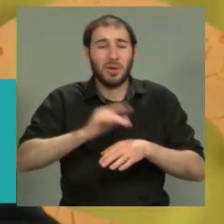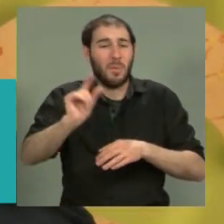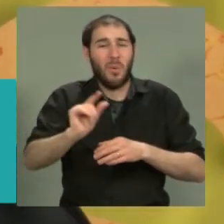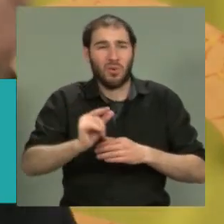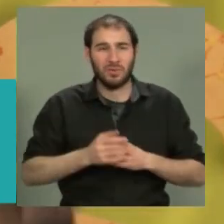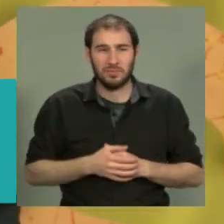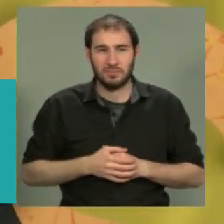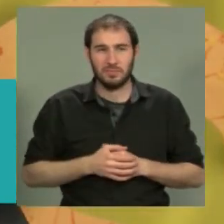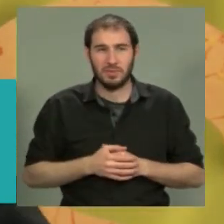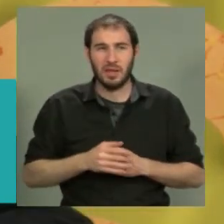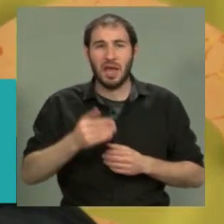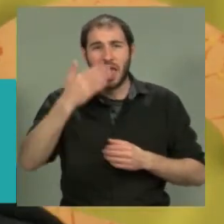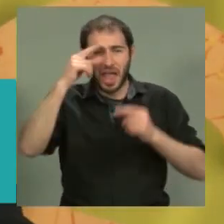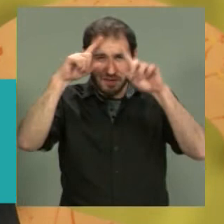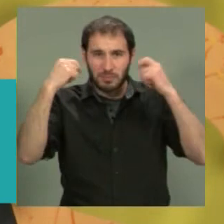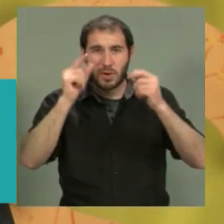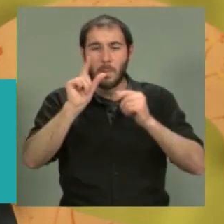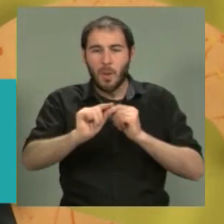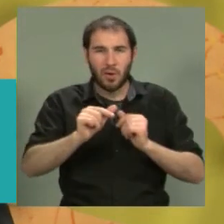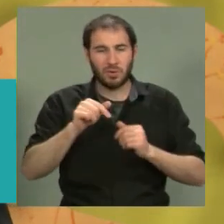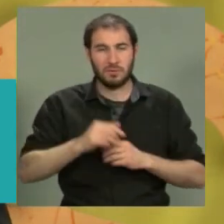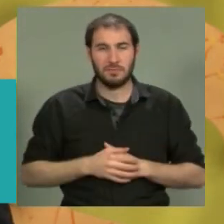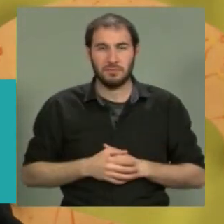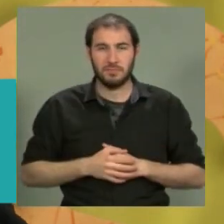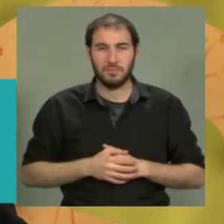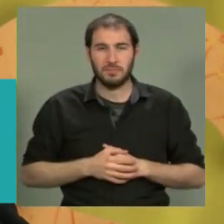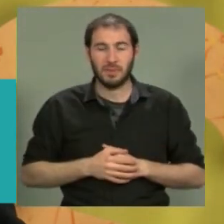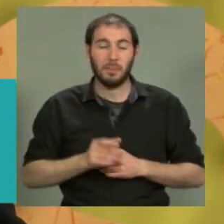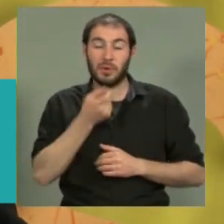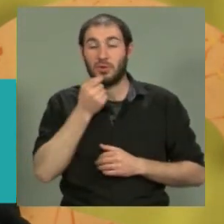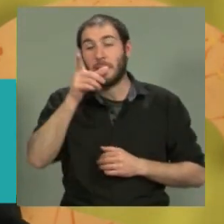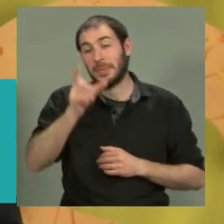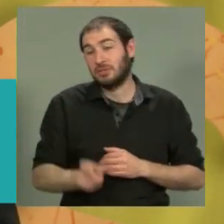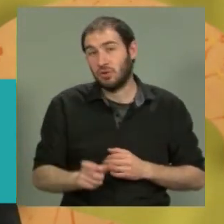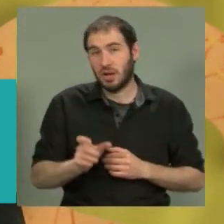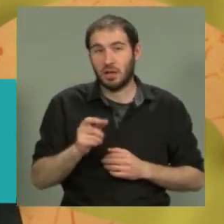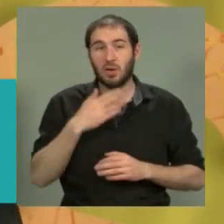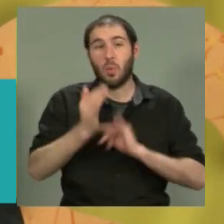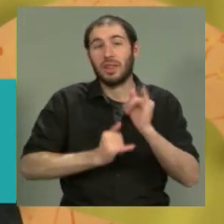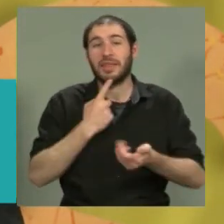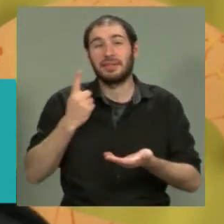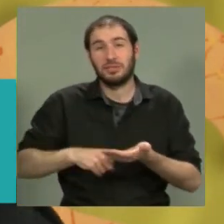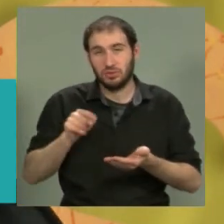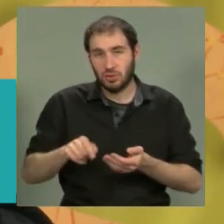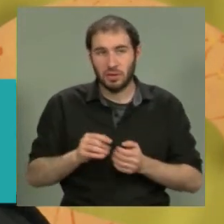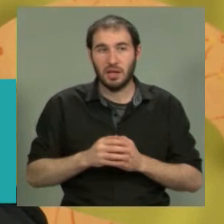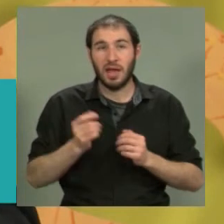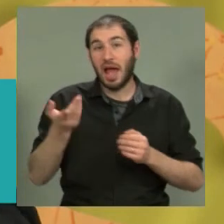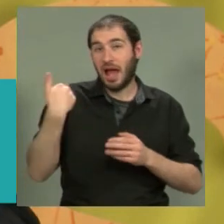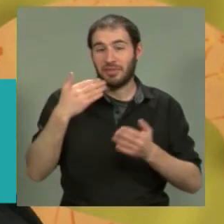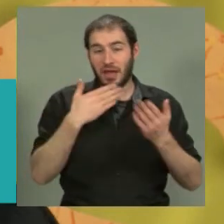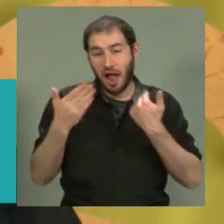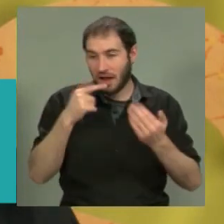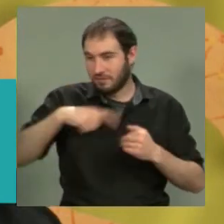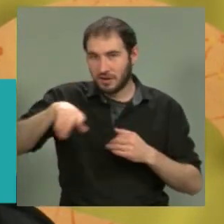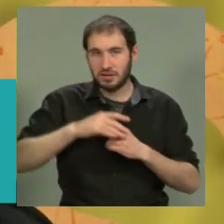paliativistas, hay pocos enfermeros formados en esto. Entonces, si una persona le planteas la decisión o esta cuestión que recién hablaban acá los